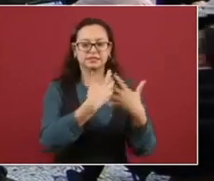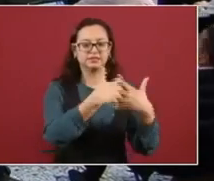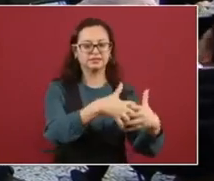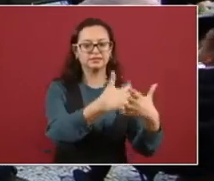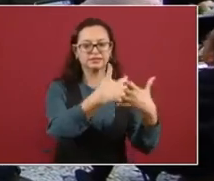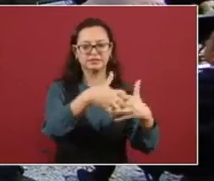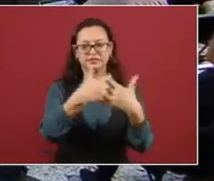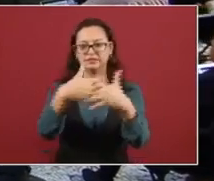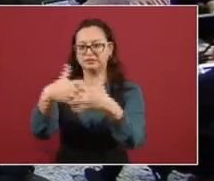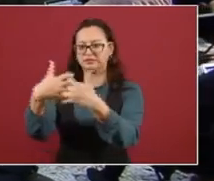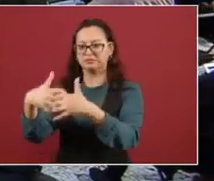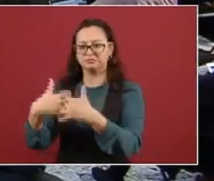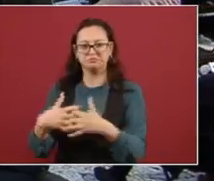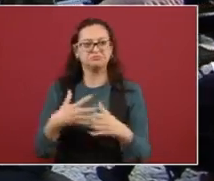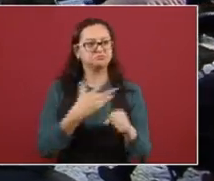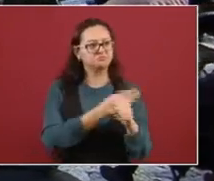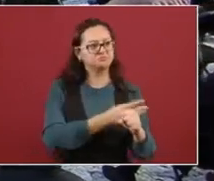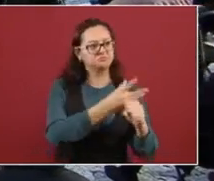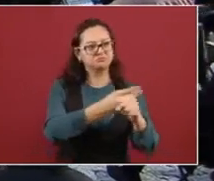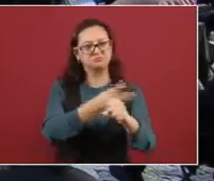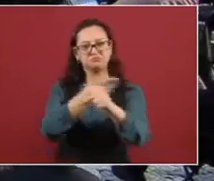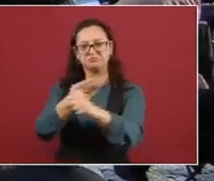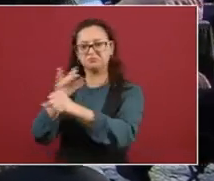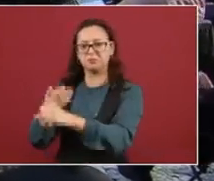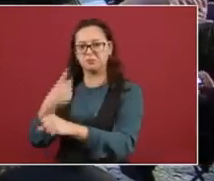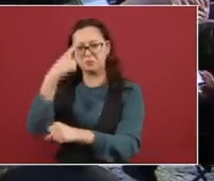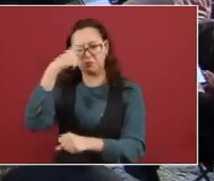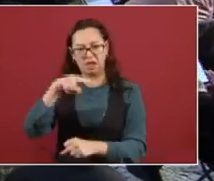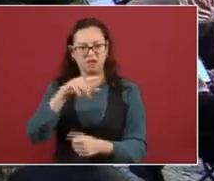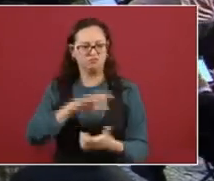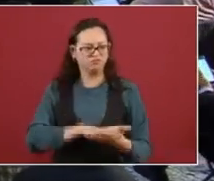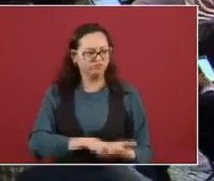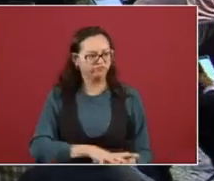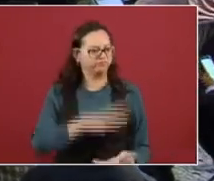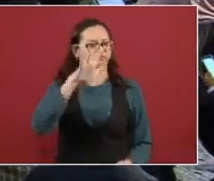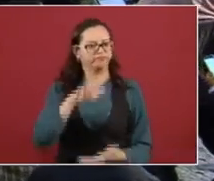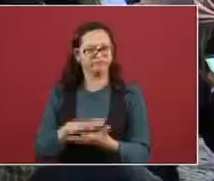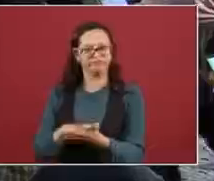la capacidad de producción de las 6 refinerías.